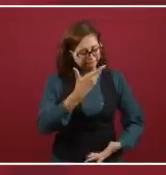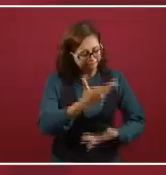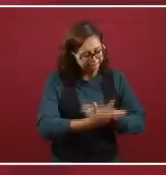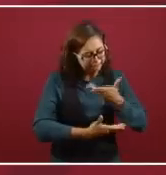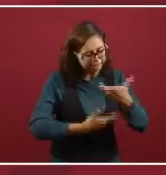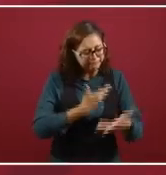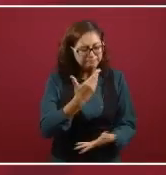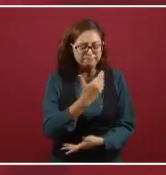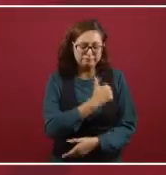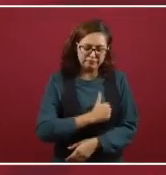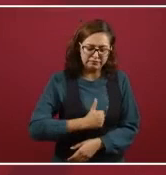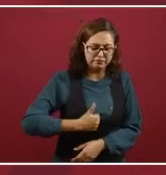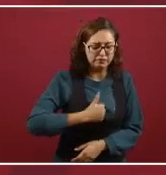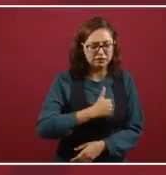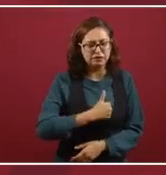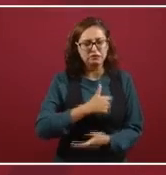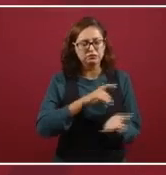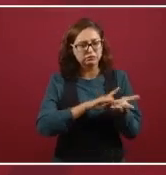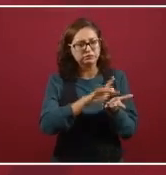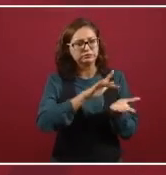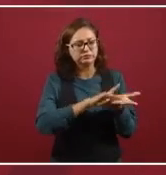Él ha sido muy claro